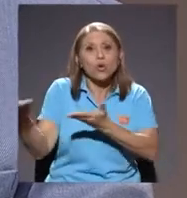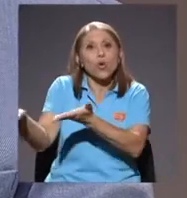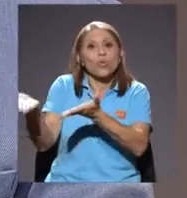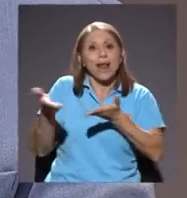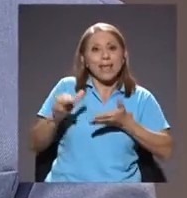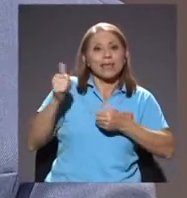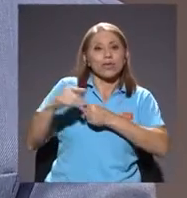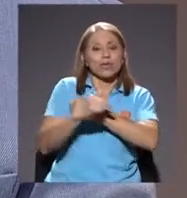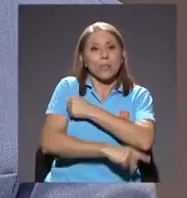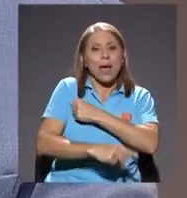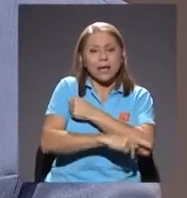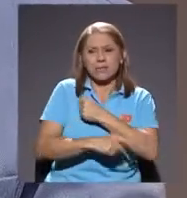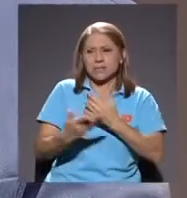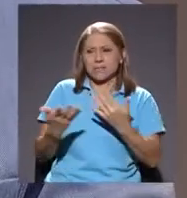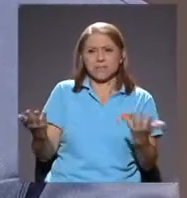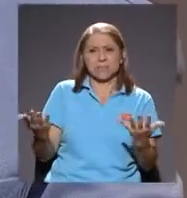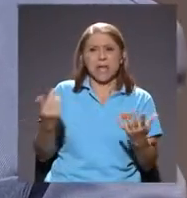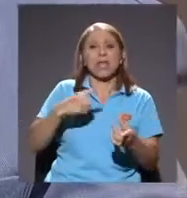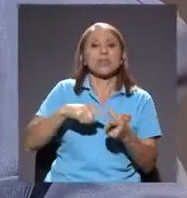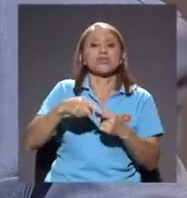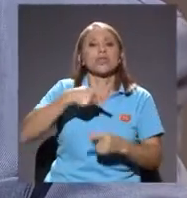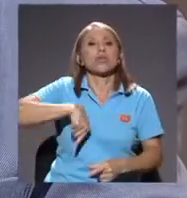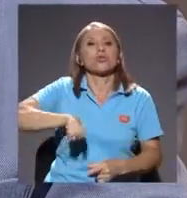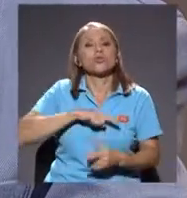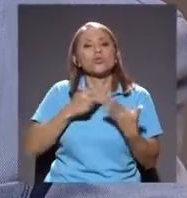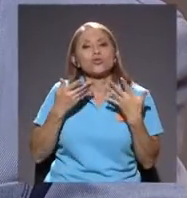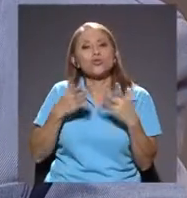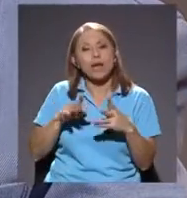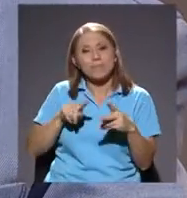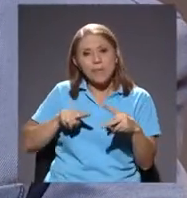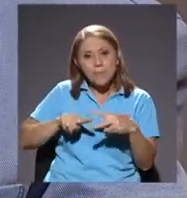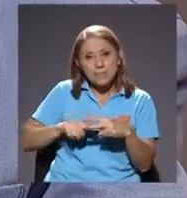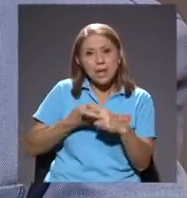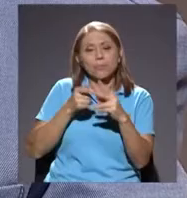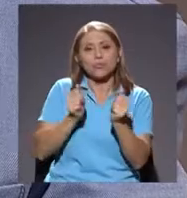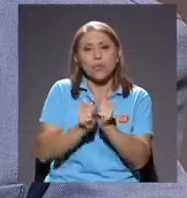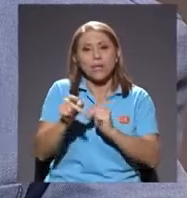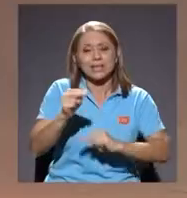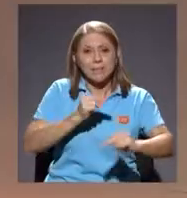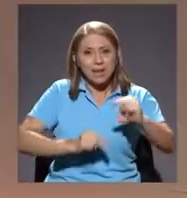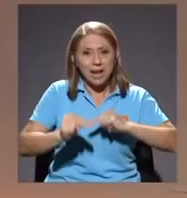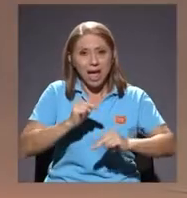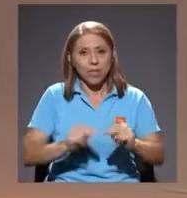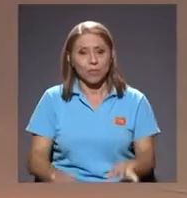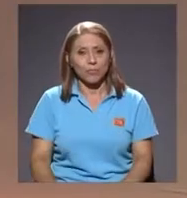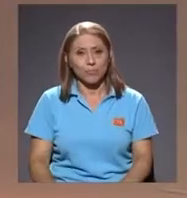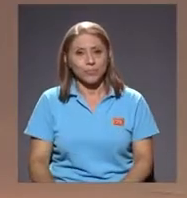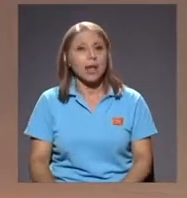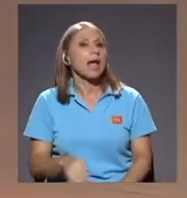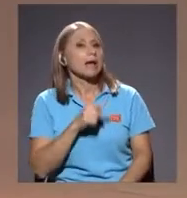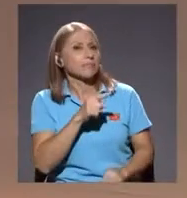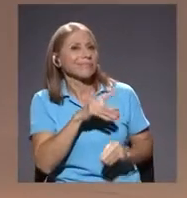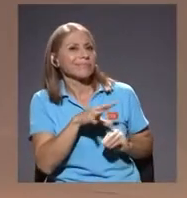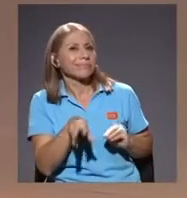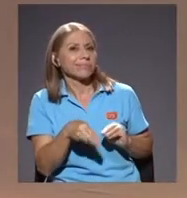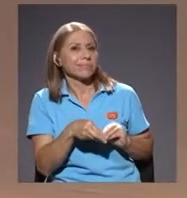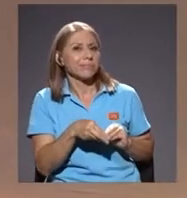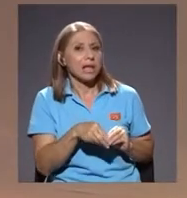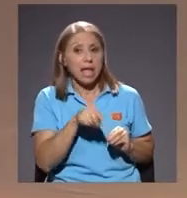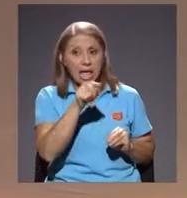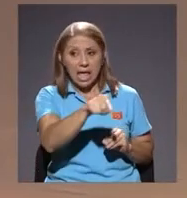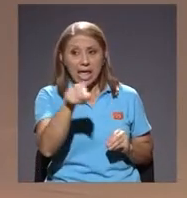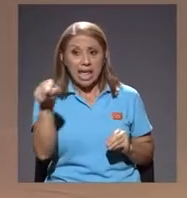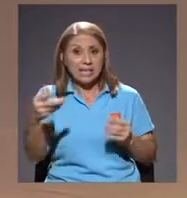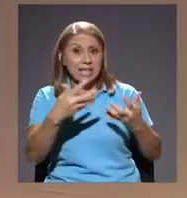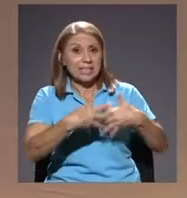nos acercamos a este mercado un detallito marco ahí por cierto como las empresas éstas venden